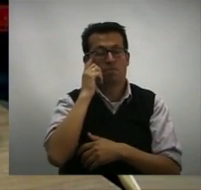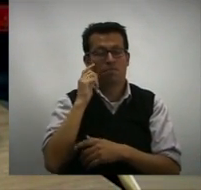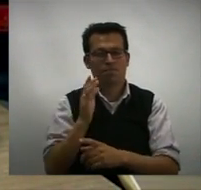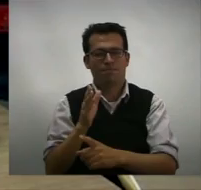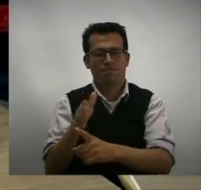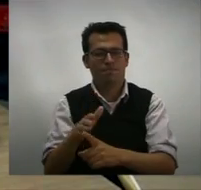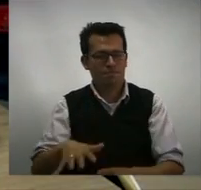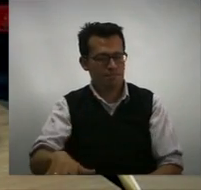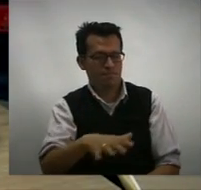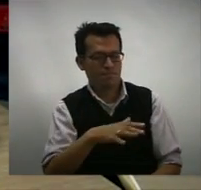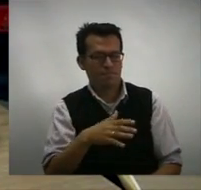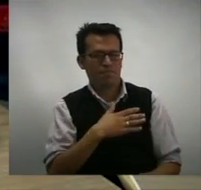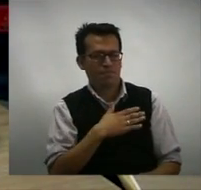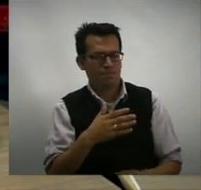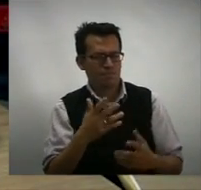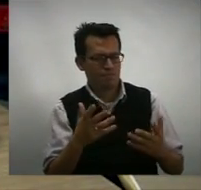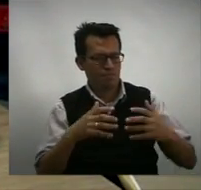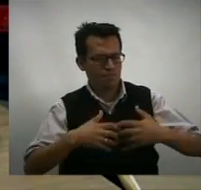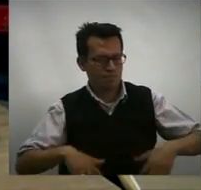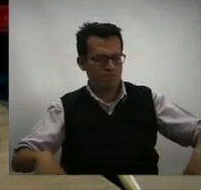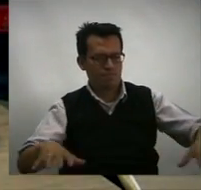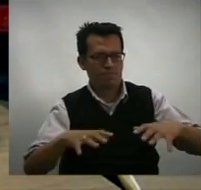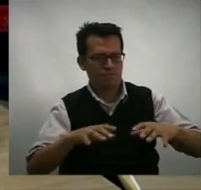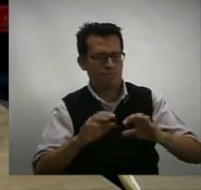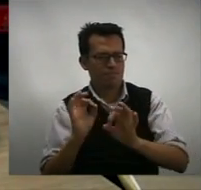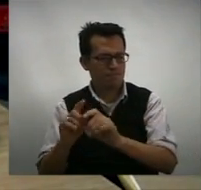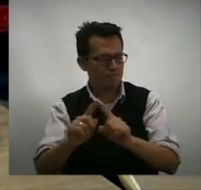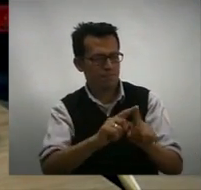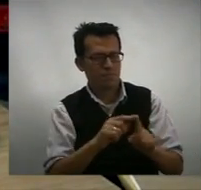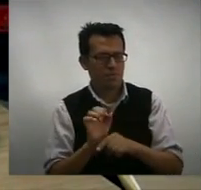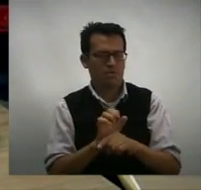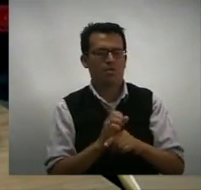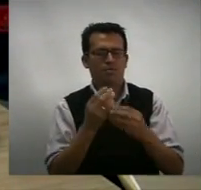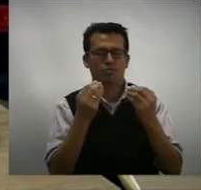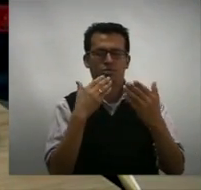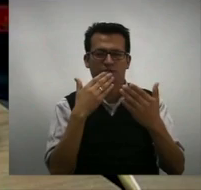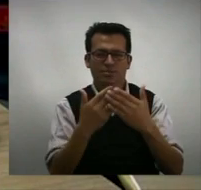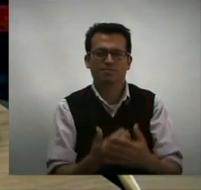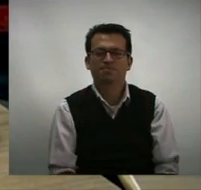una floración simétrica que musita el himno a la identidad perdida. Muchas gracias.